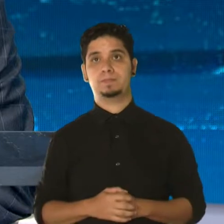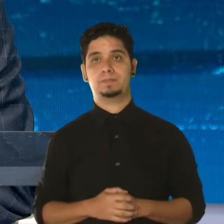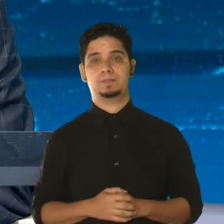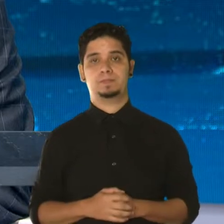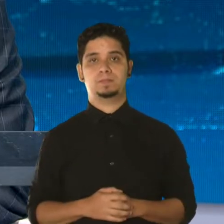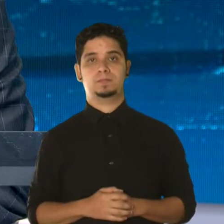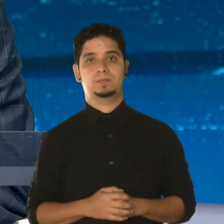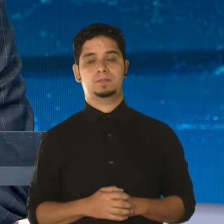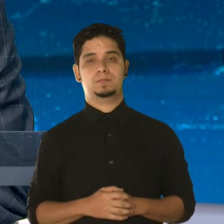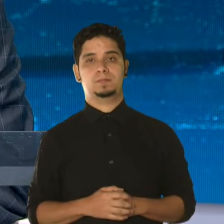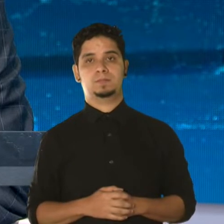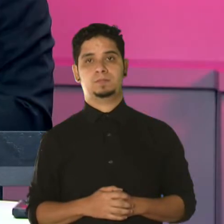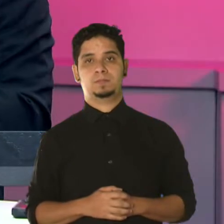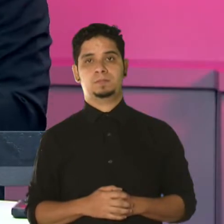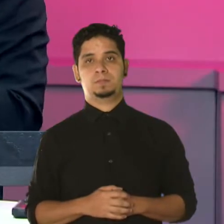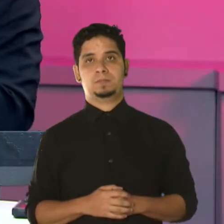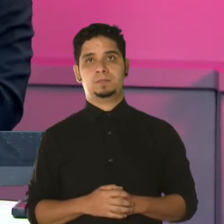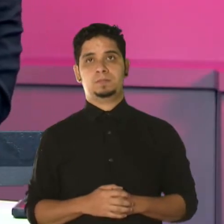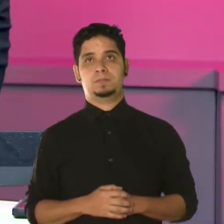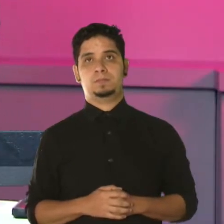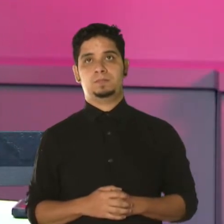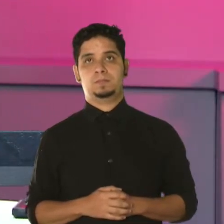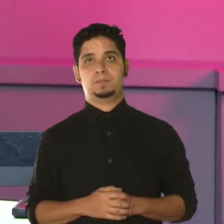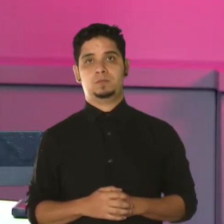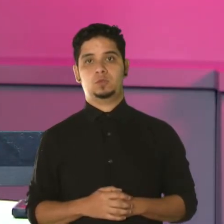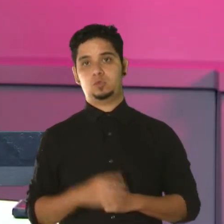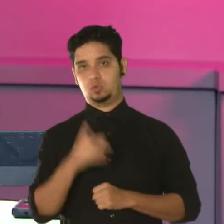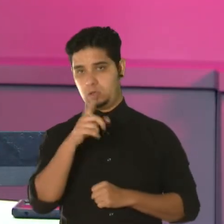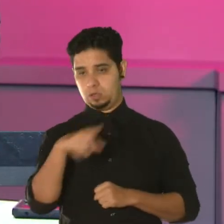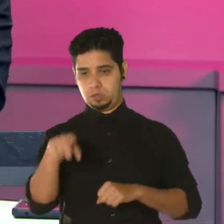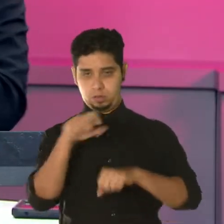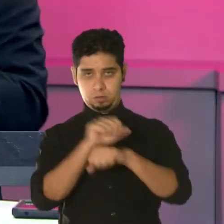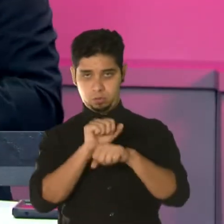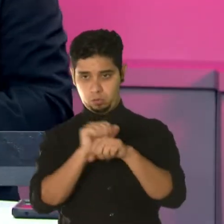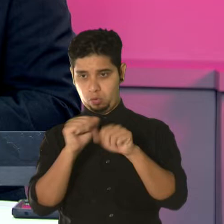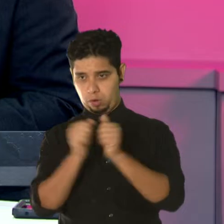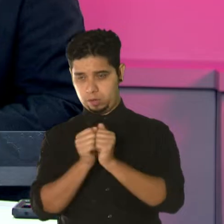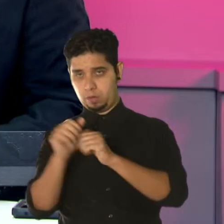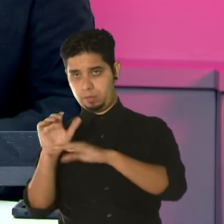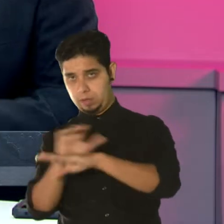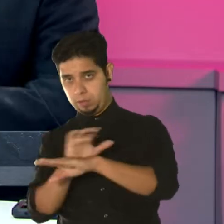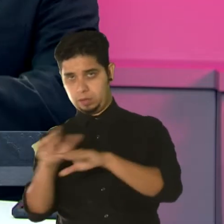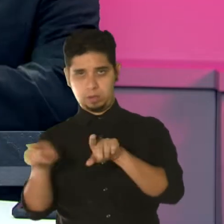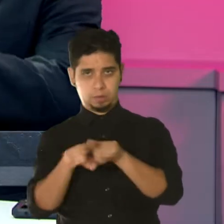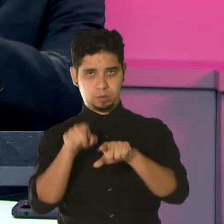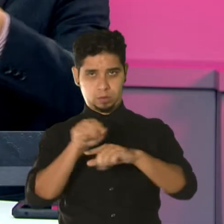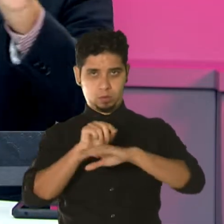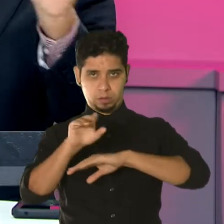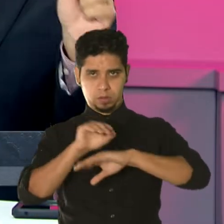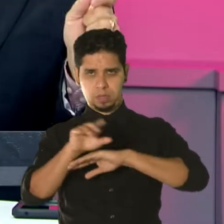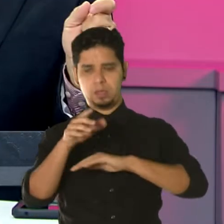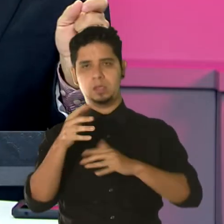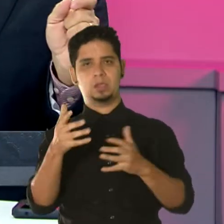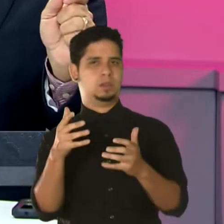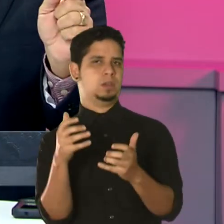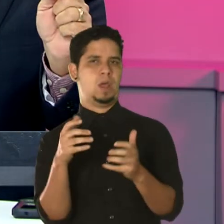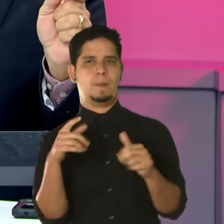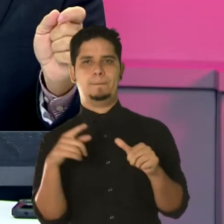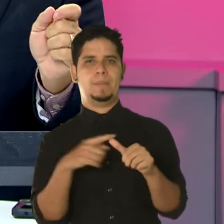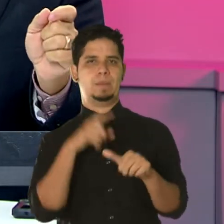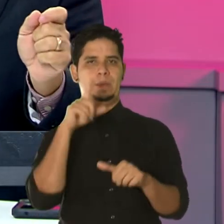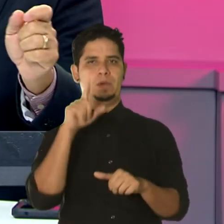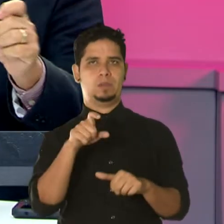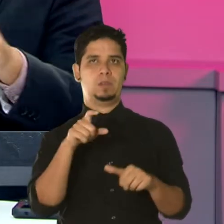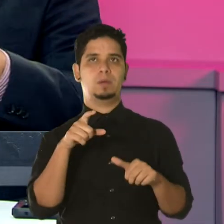de esas firmas con quien usted colabora y le asesora, voy a retomar la primera pregunta del